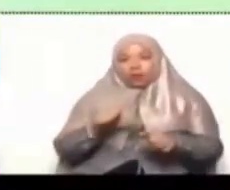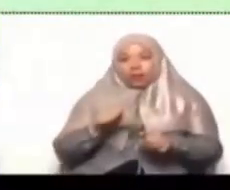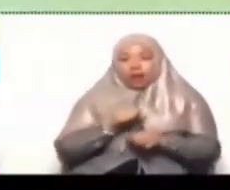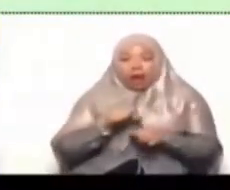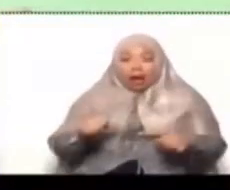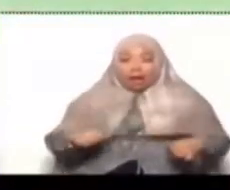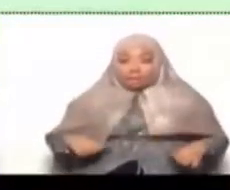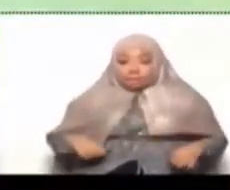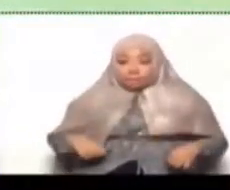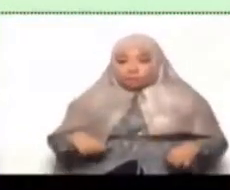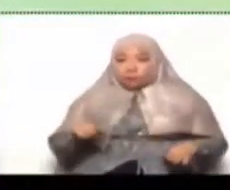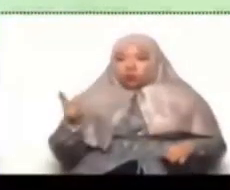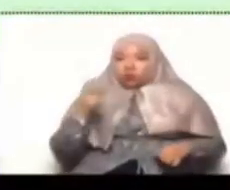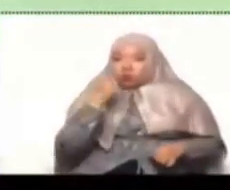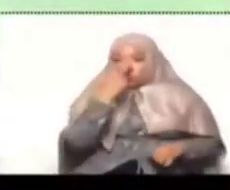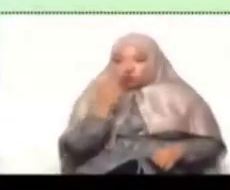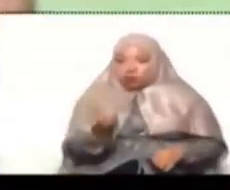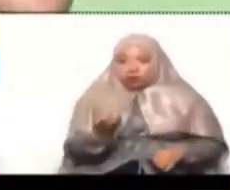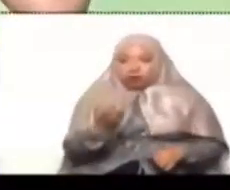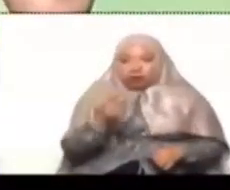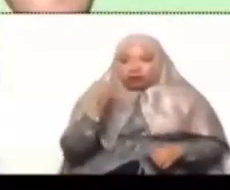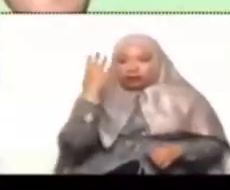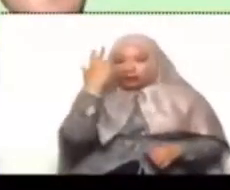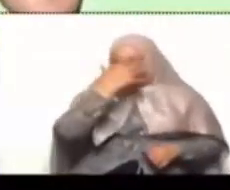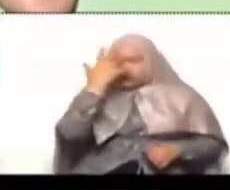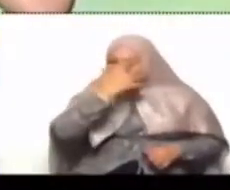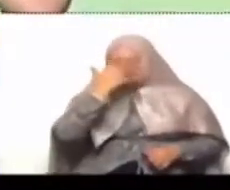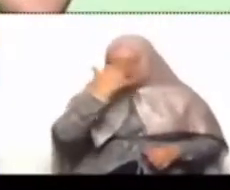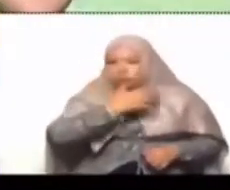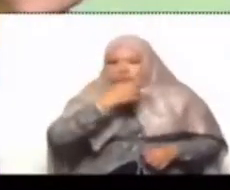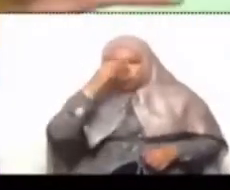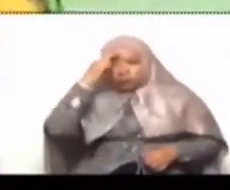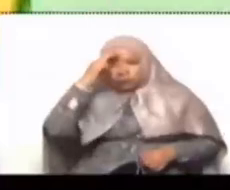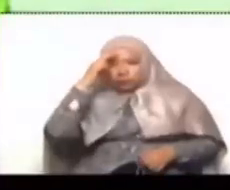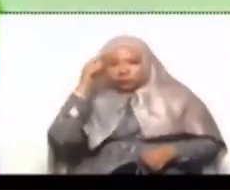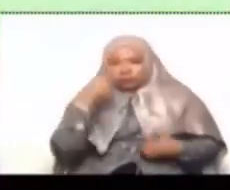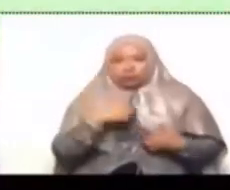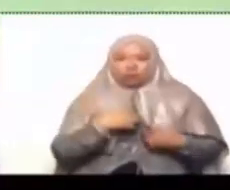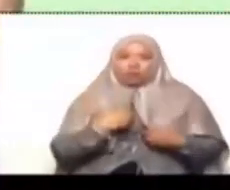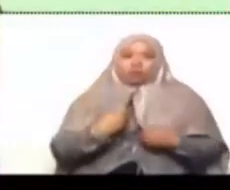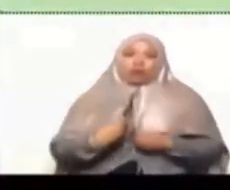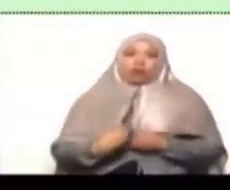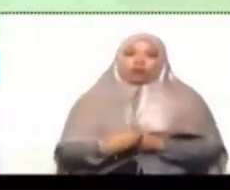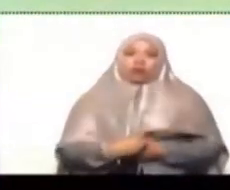Según estos documentos de inteligencia, le borraron completamente la memoria,